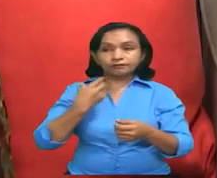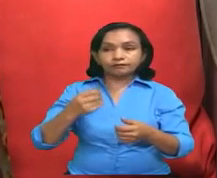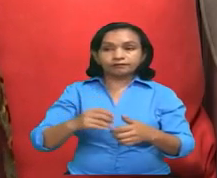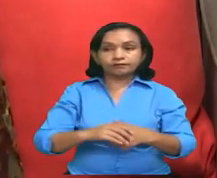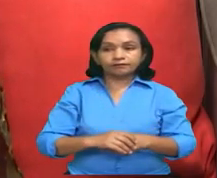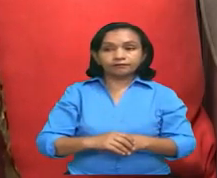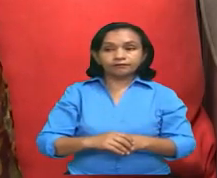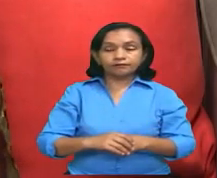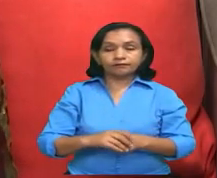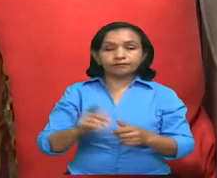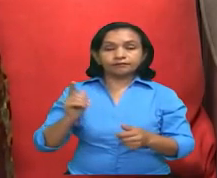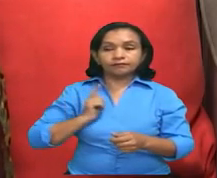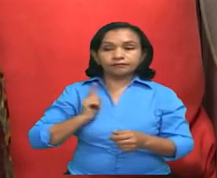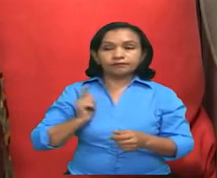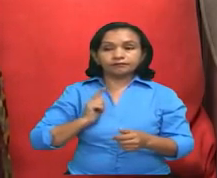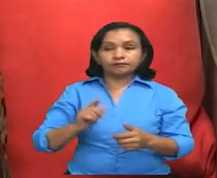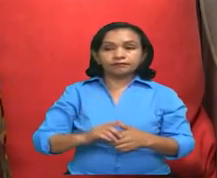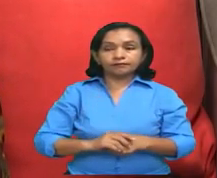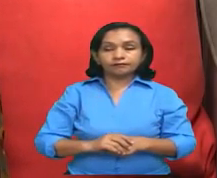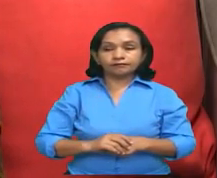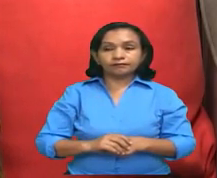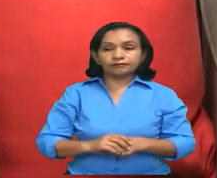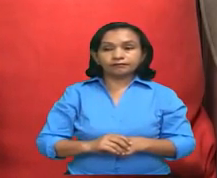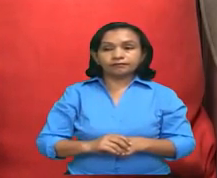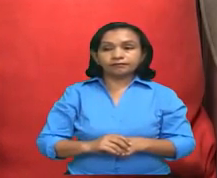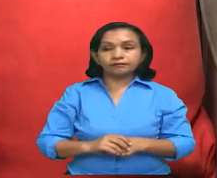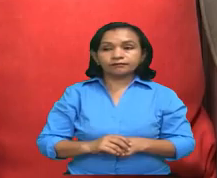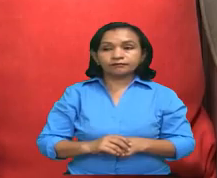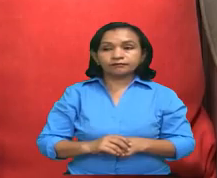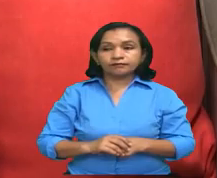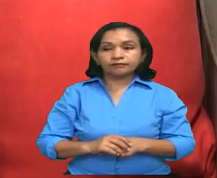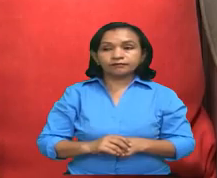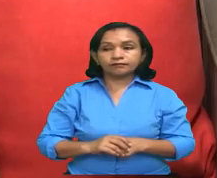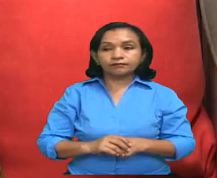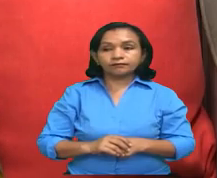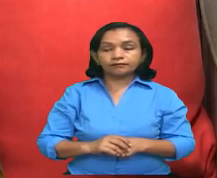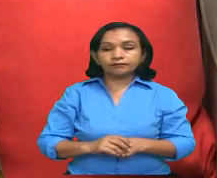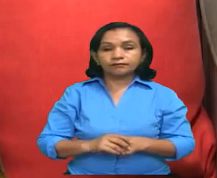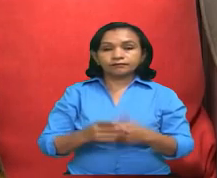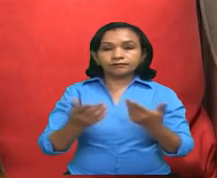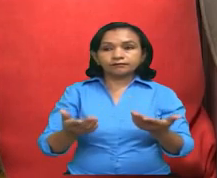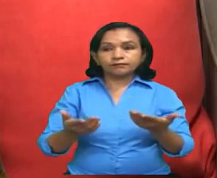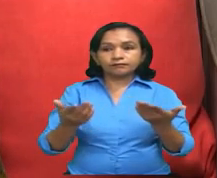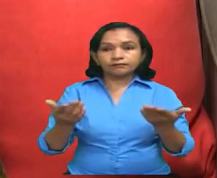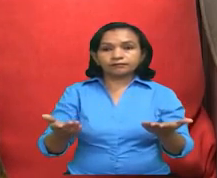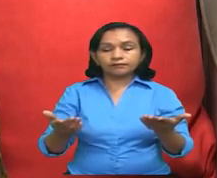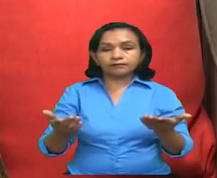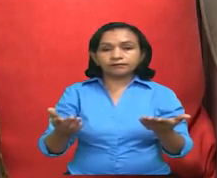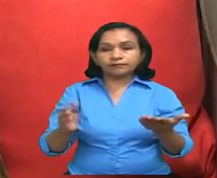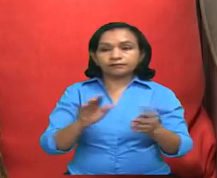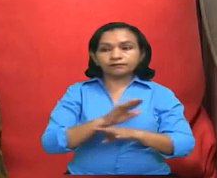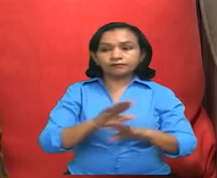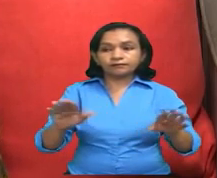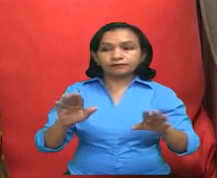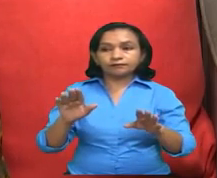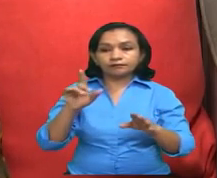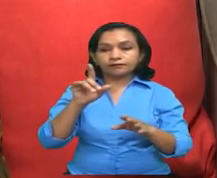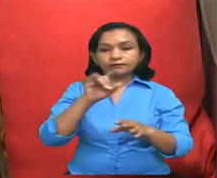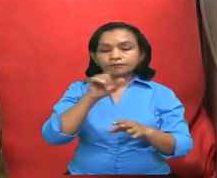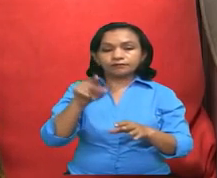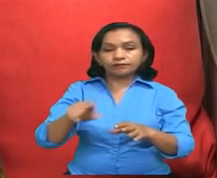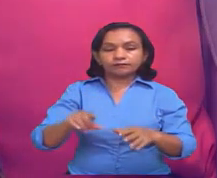mundo se conozca todos estos productos creativos y estos espacios que pueden venir y